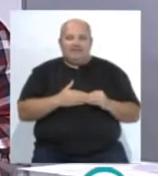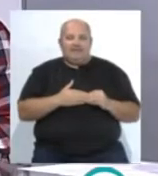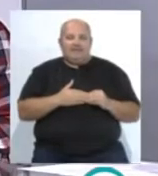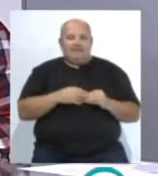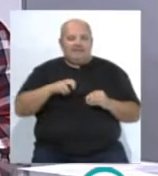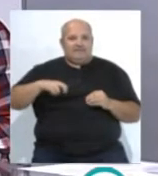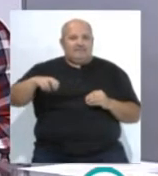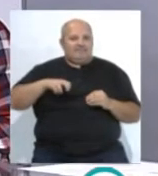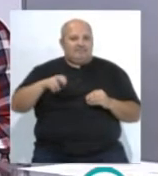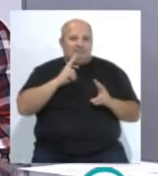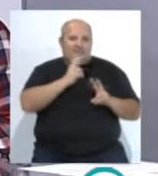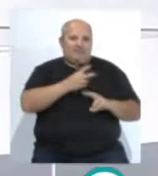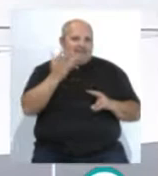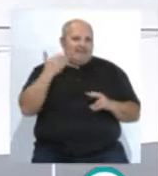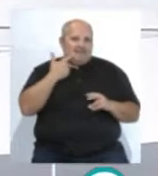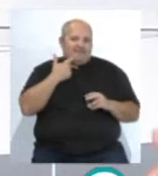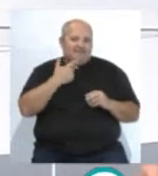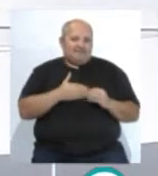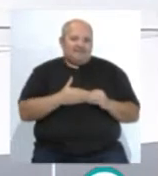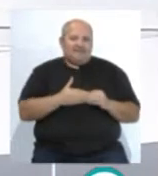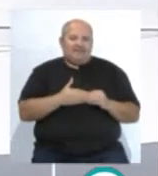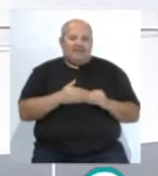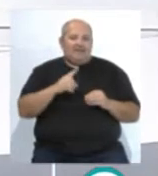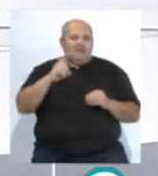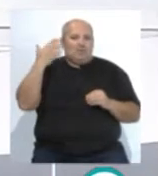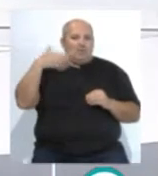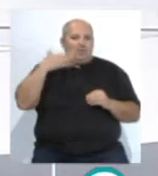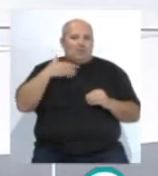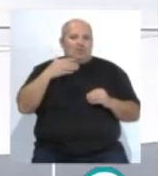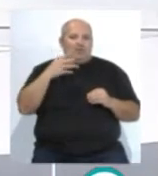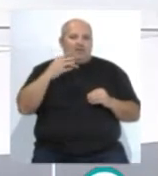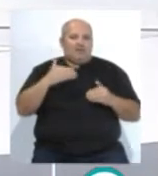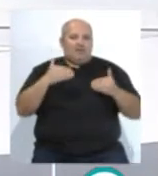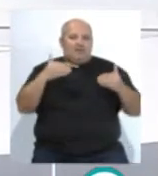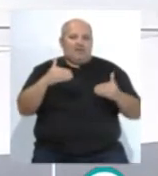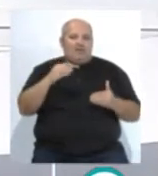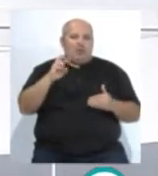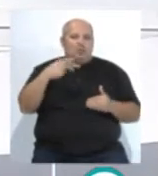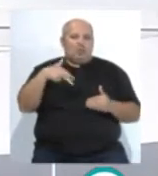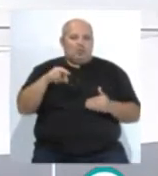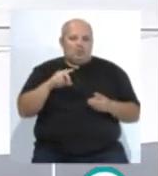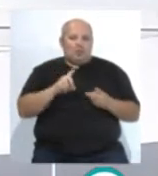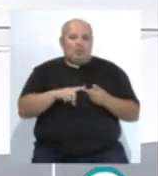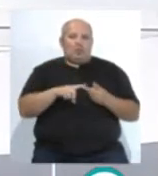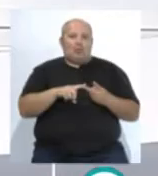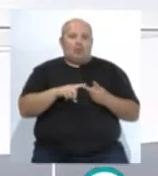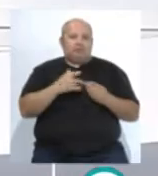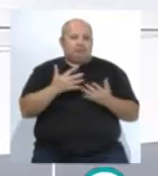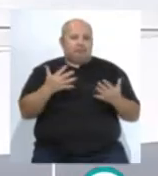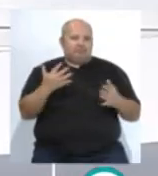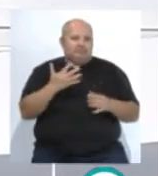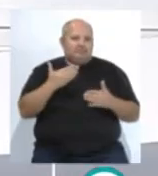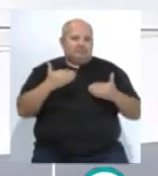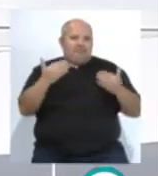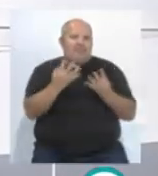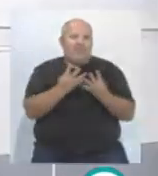destacábamos el poder de delantero que tenía con Rey Maná, con Ortuño, con Sosulia,